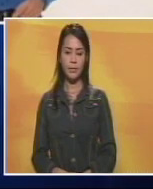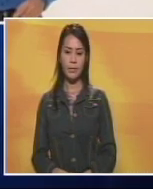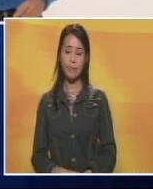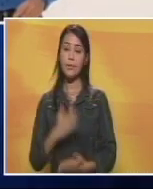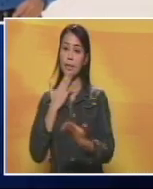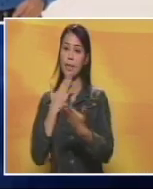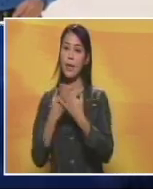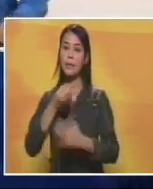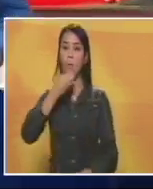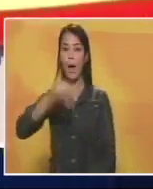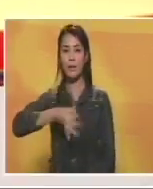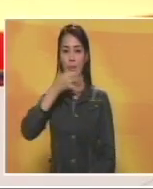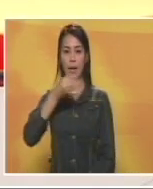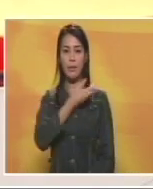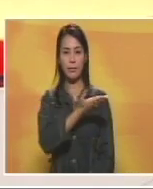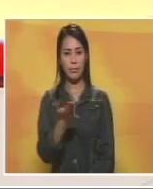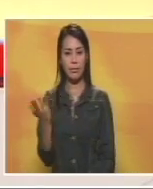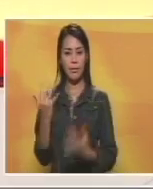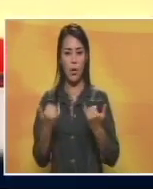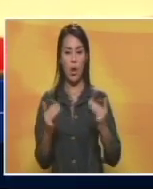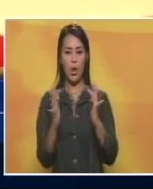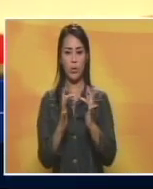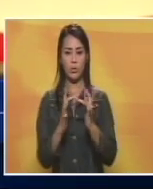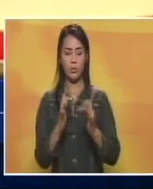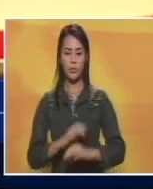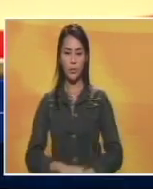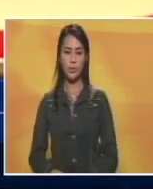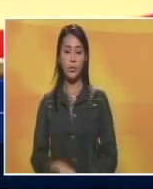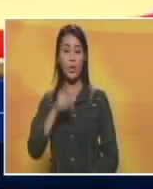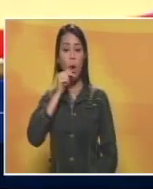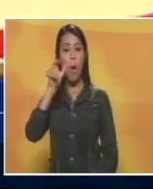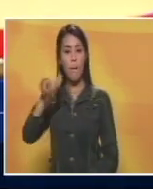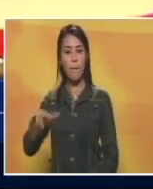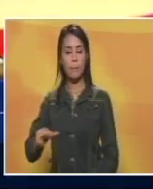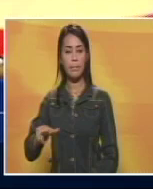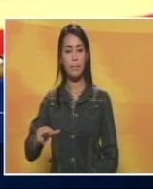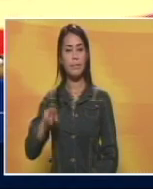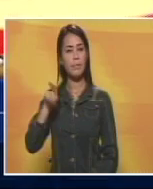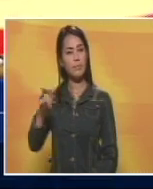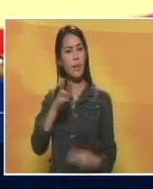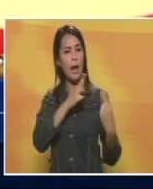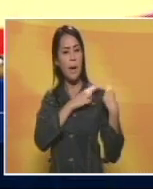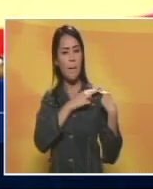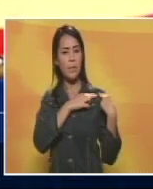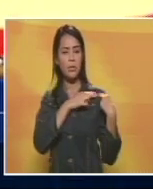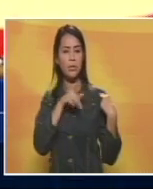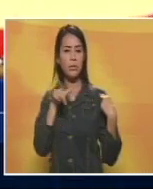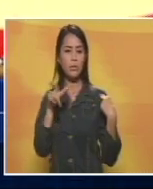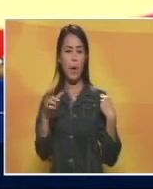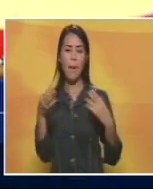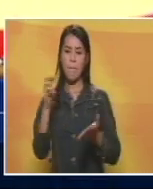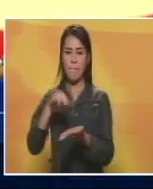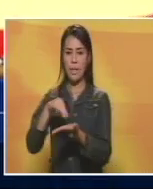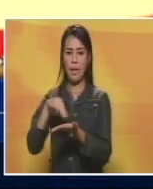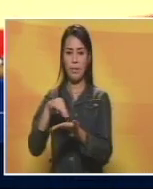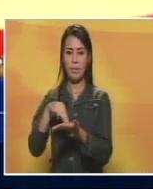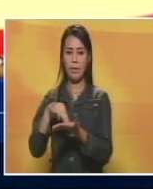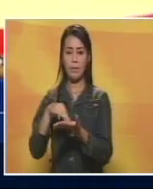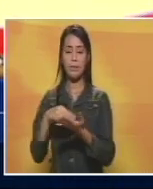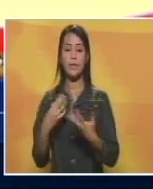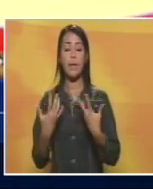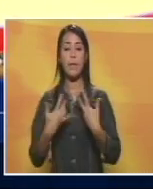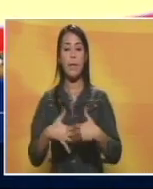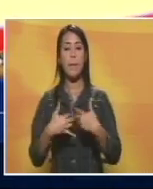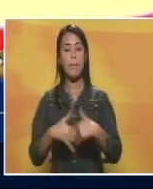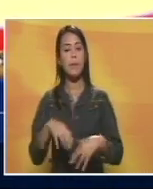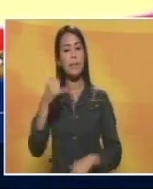Gracias, buenas tardes para ustedes y para quienes nos sintonizan a esta hora. Pedro Serrano, dirigente sindical por el Estado Miranda de la compañía